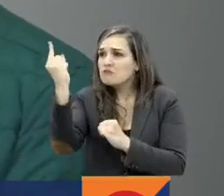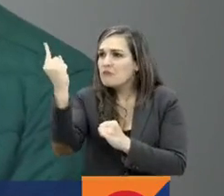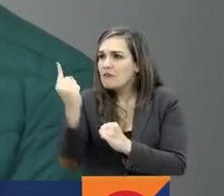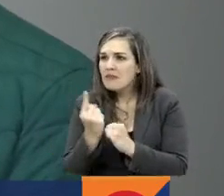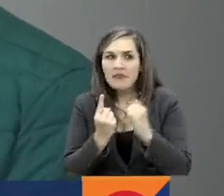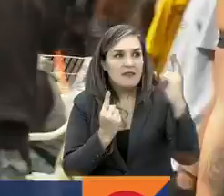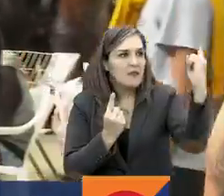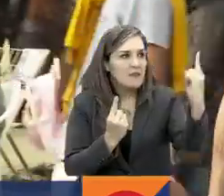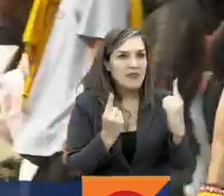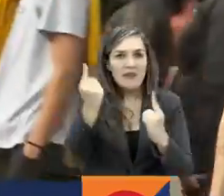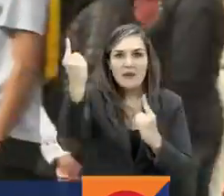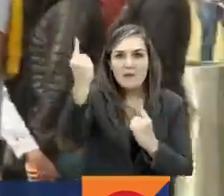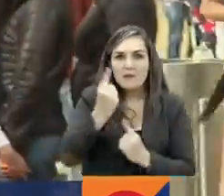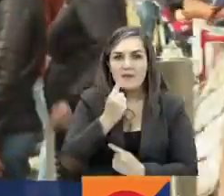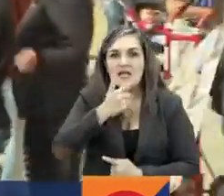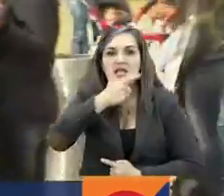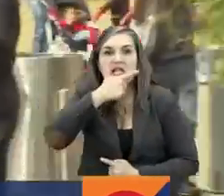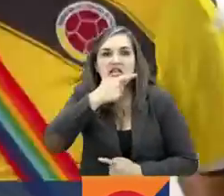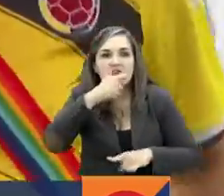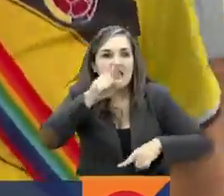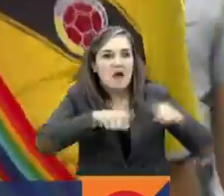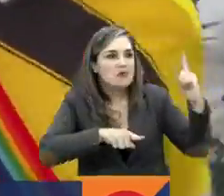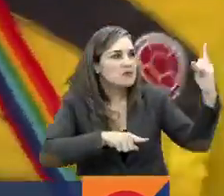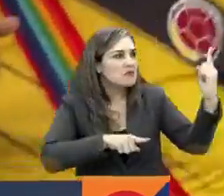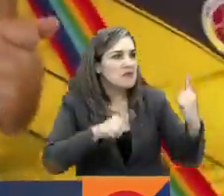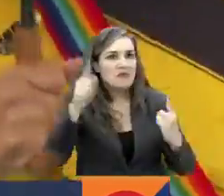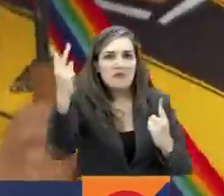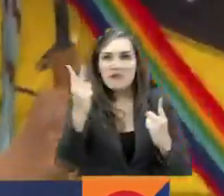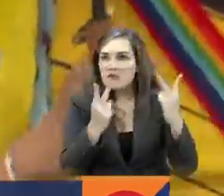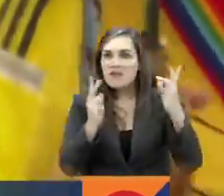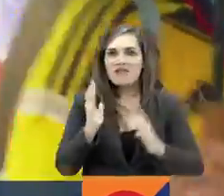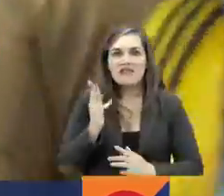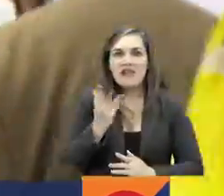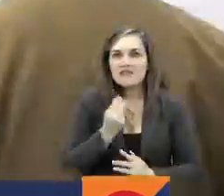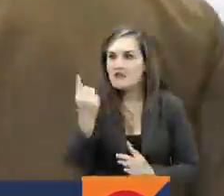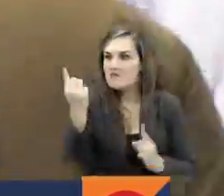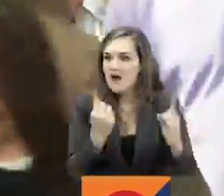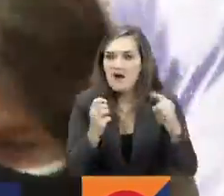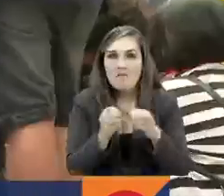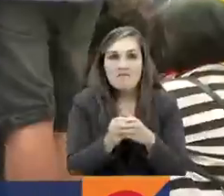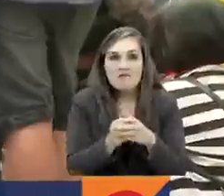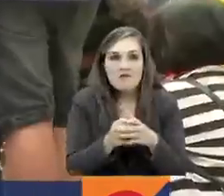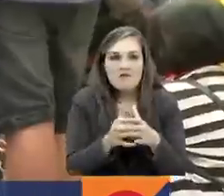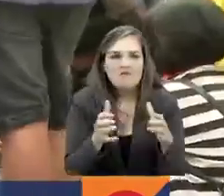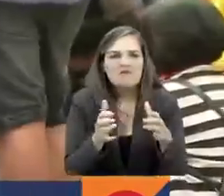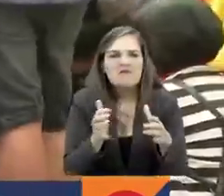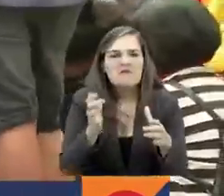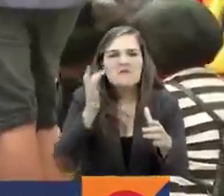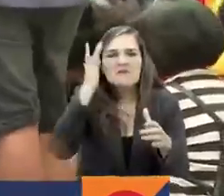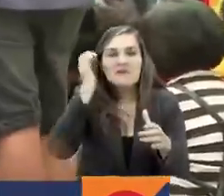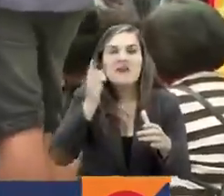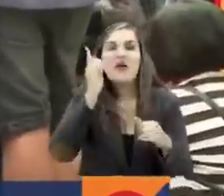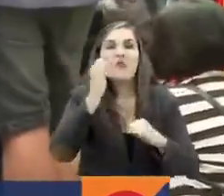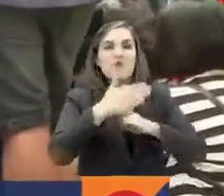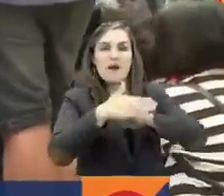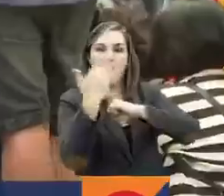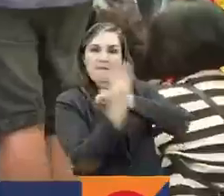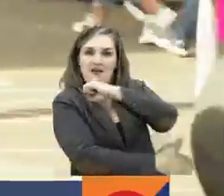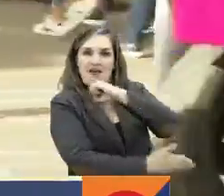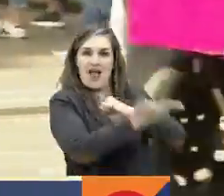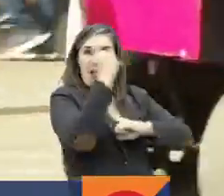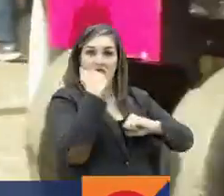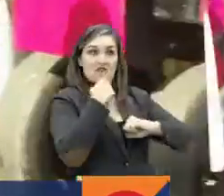lesbianas militantes y la primera chica trans bueno eso fue posible porque se despenalizó la homosexualidad porque